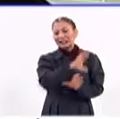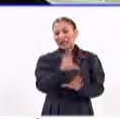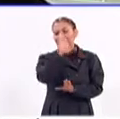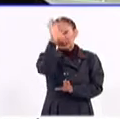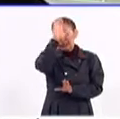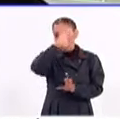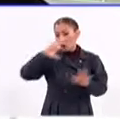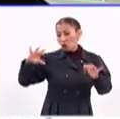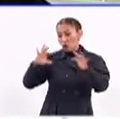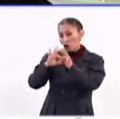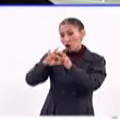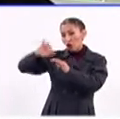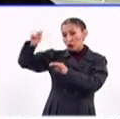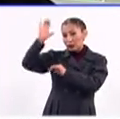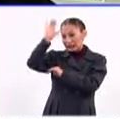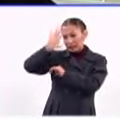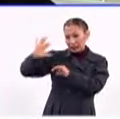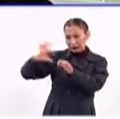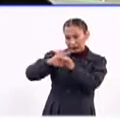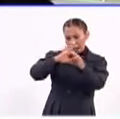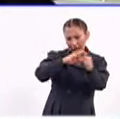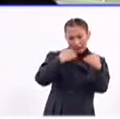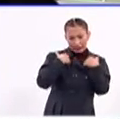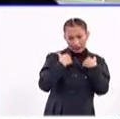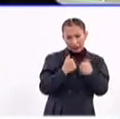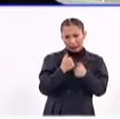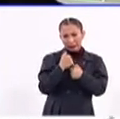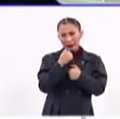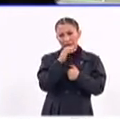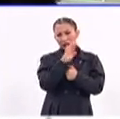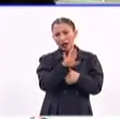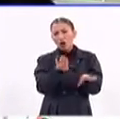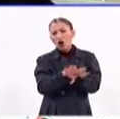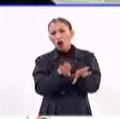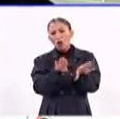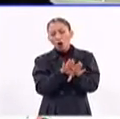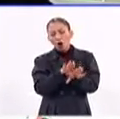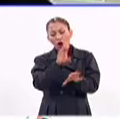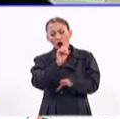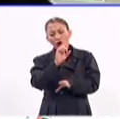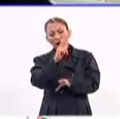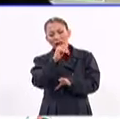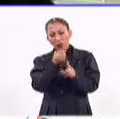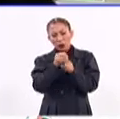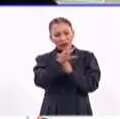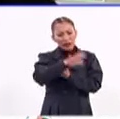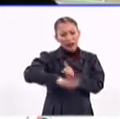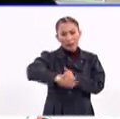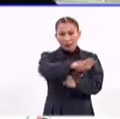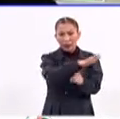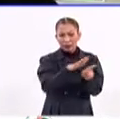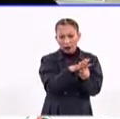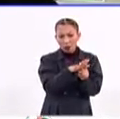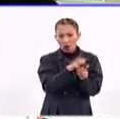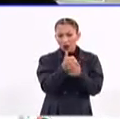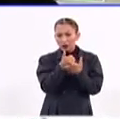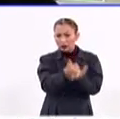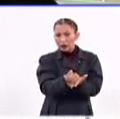vincule con otras, o sea, tienes que entender cómo un organismo afecta a su ambiente.